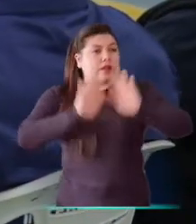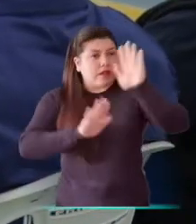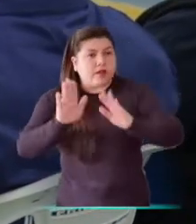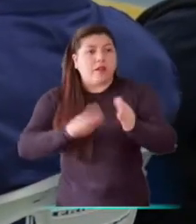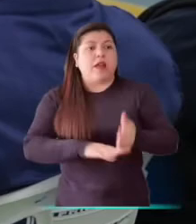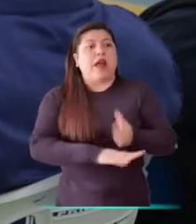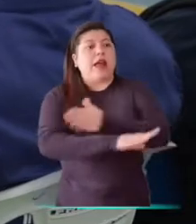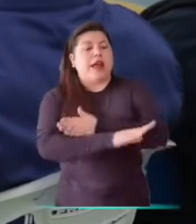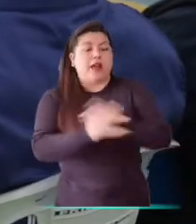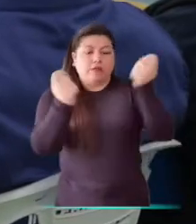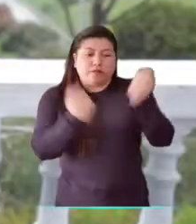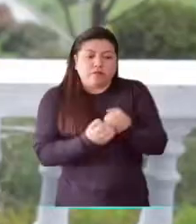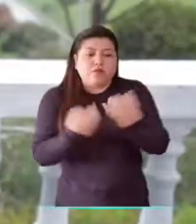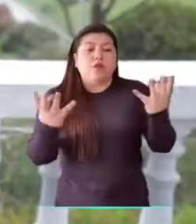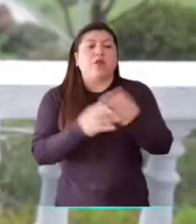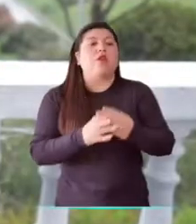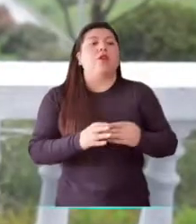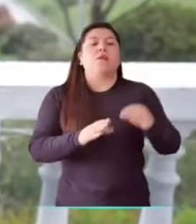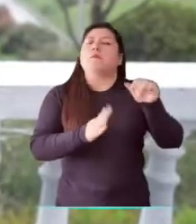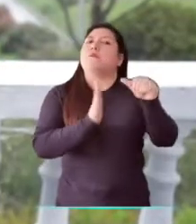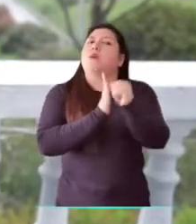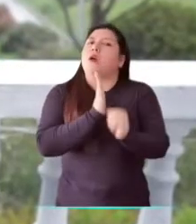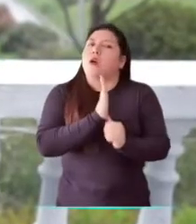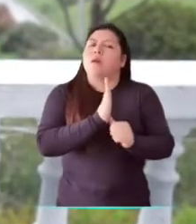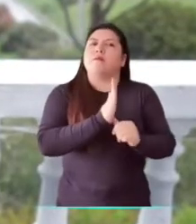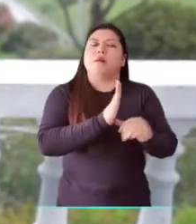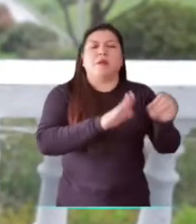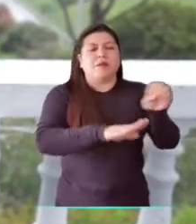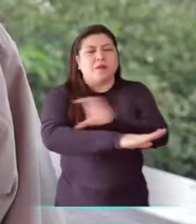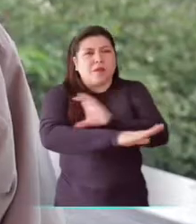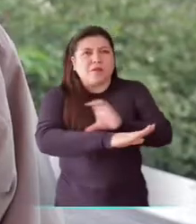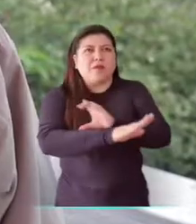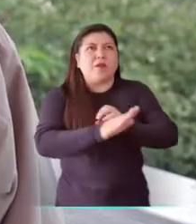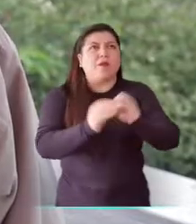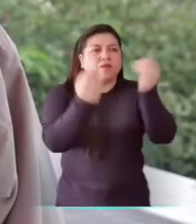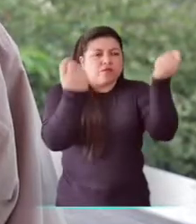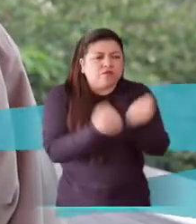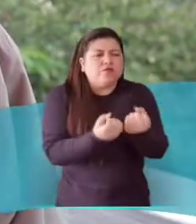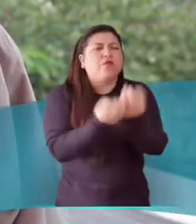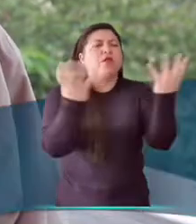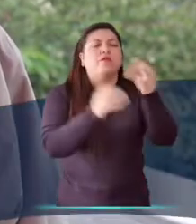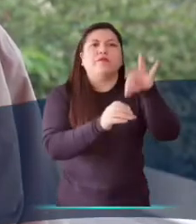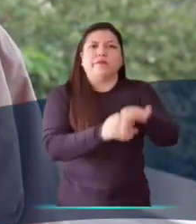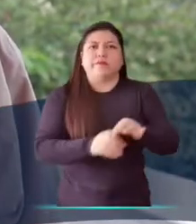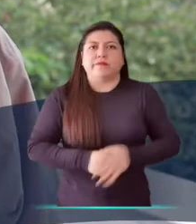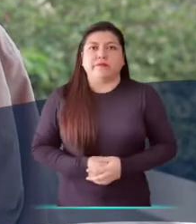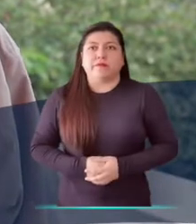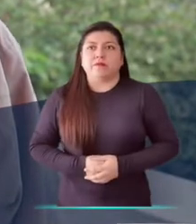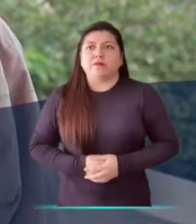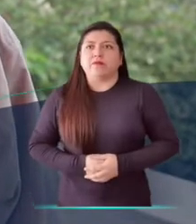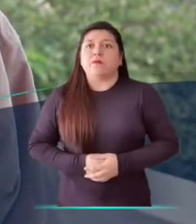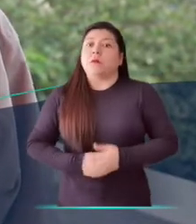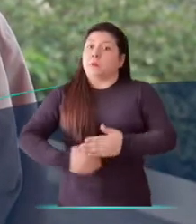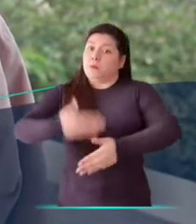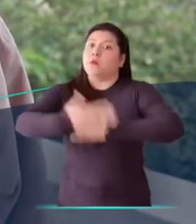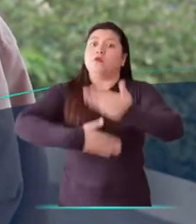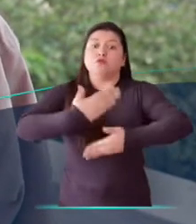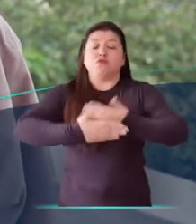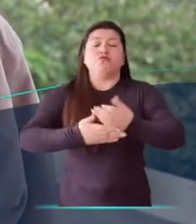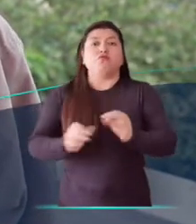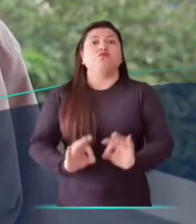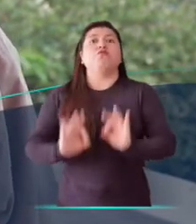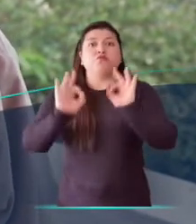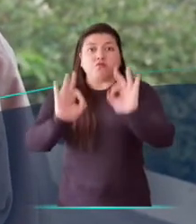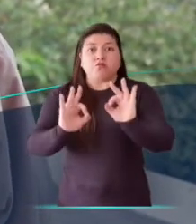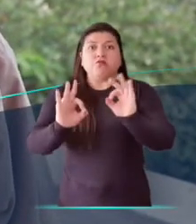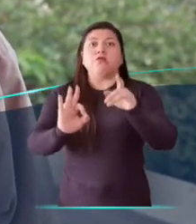de candidatos, preconteo, software de escrutinios. Resulta fundamental la apertura con la que